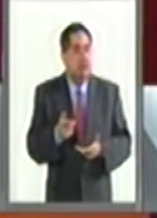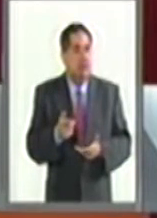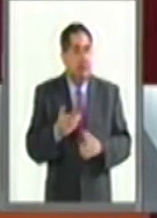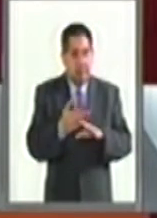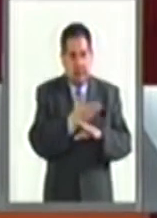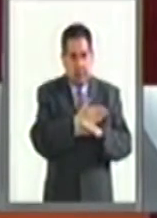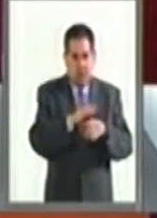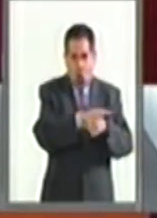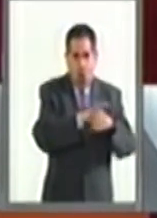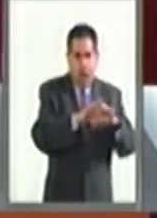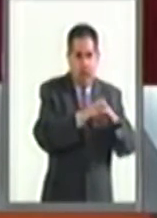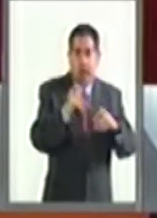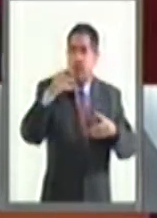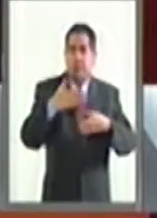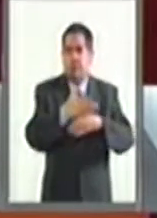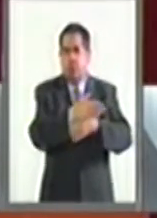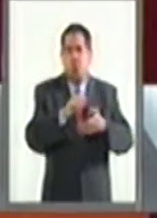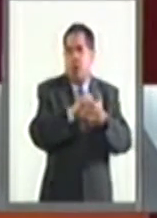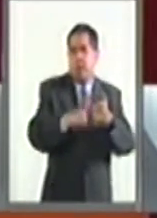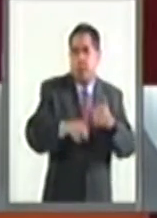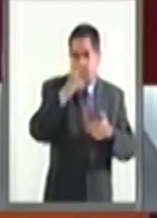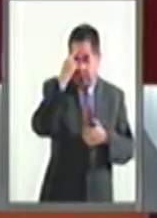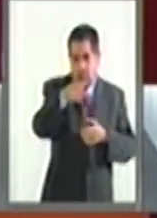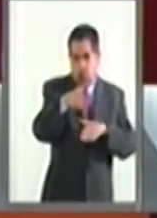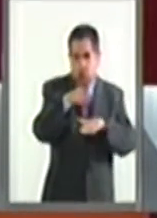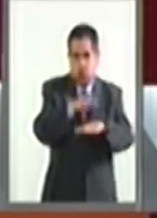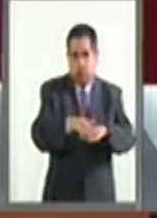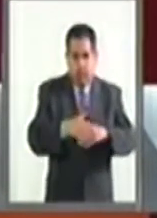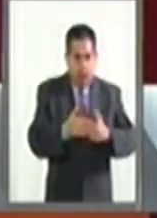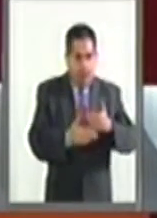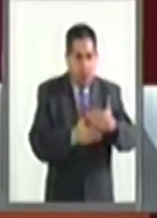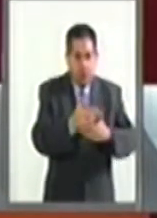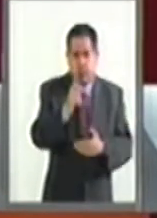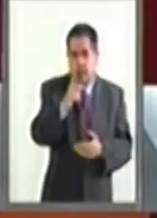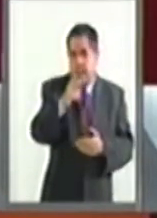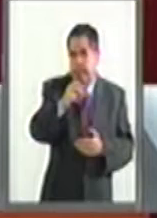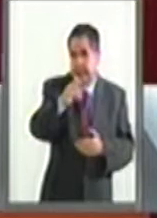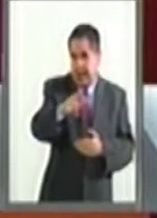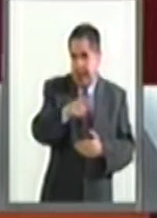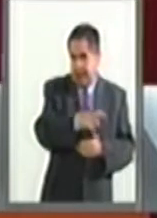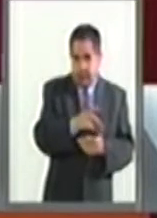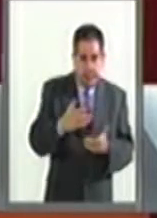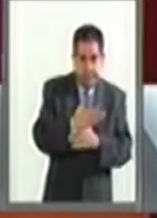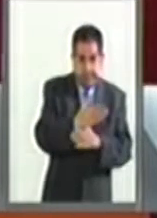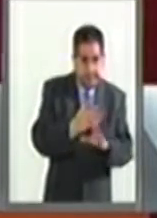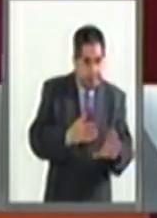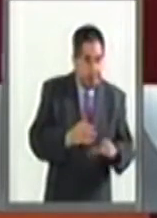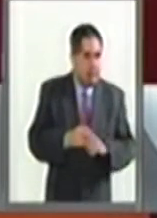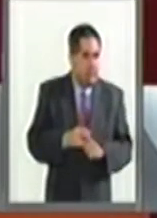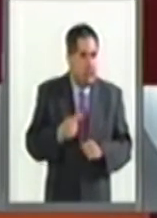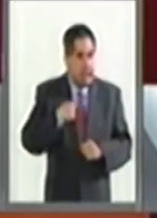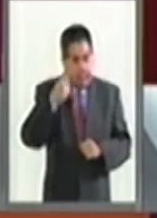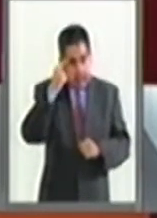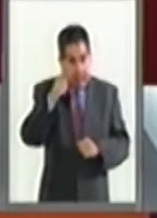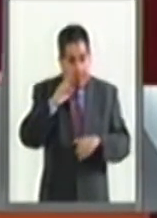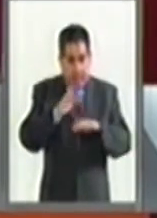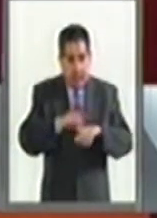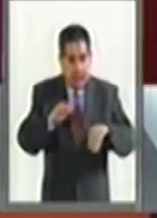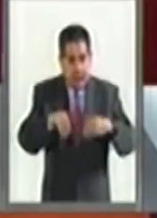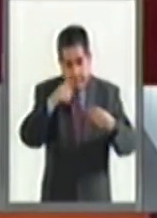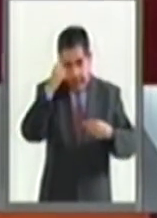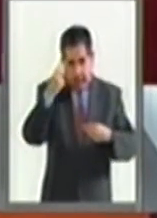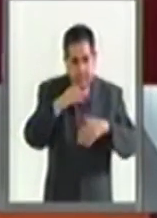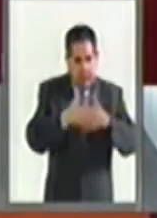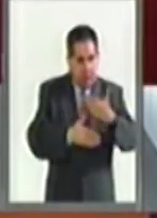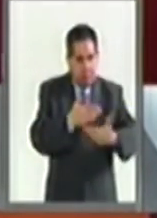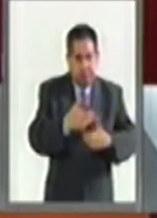de carácter local, como es el caso de la materia de procedimiento penal. Si lo que se busca es facilitar el acceso a